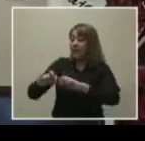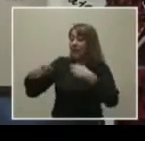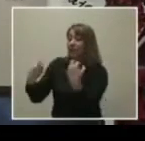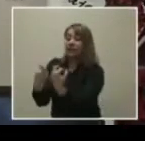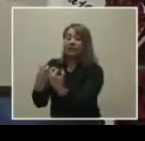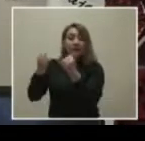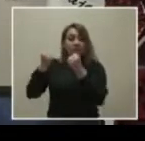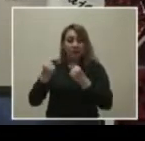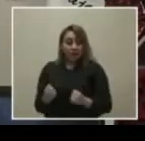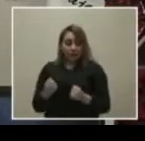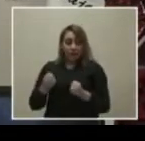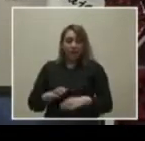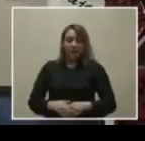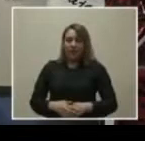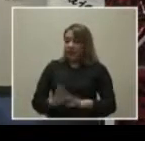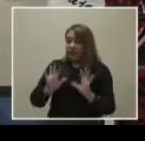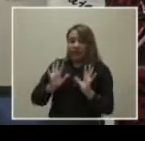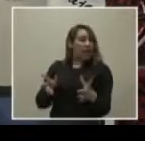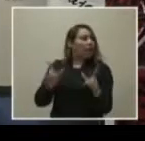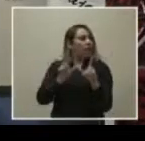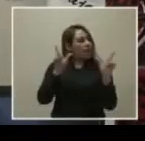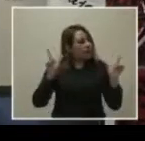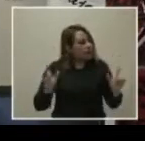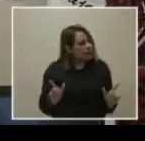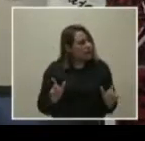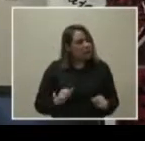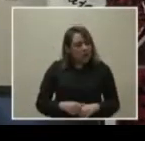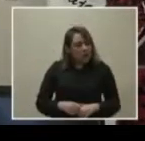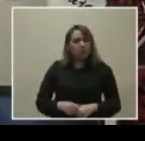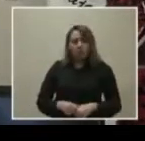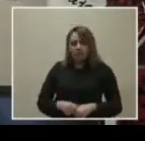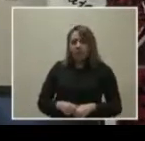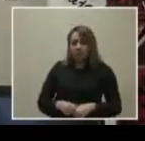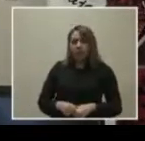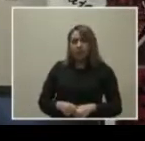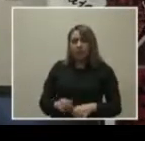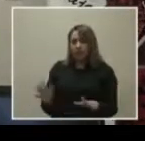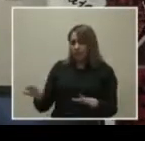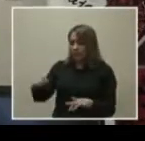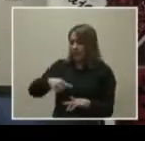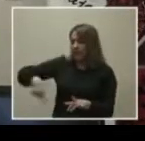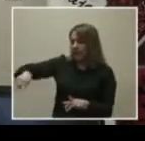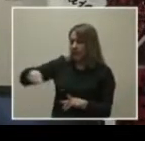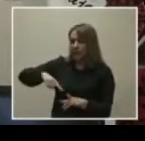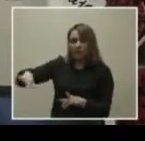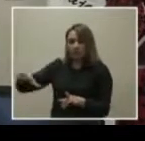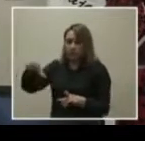No, está instalado. Tenemos la unidad de atención